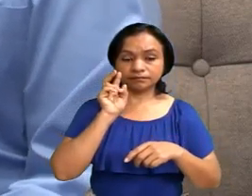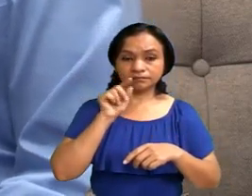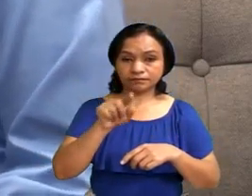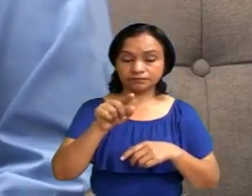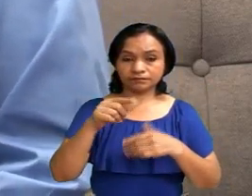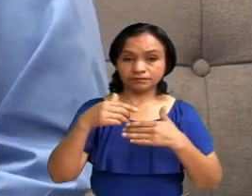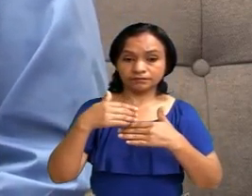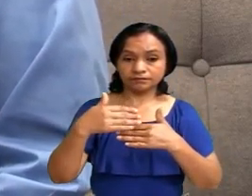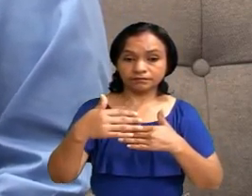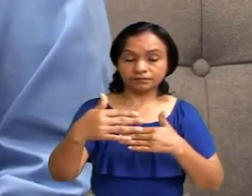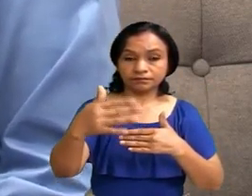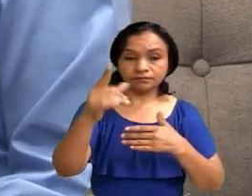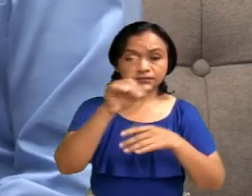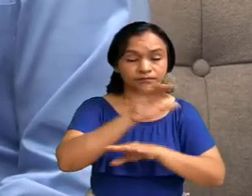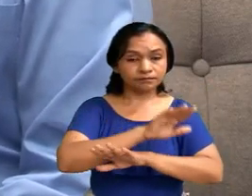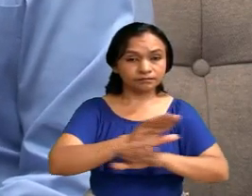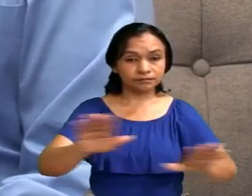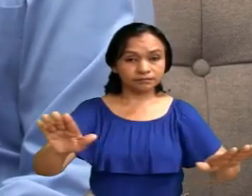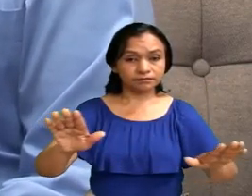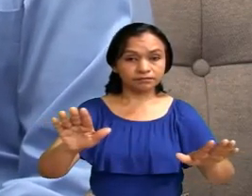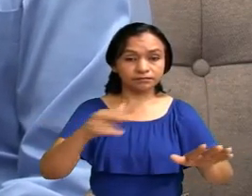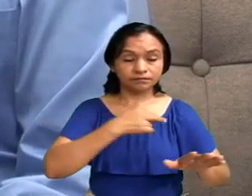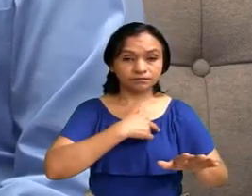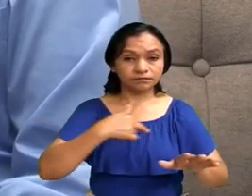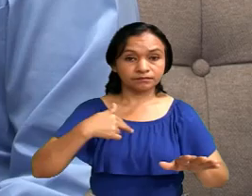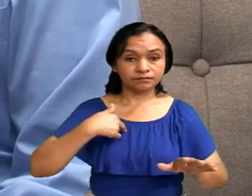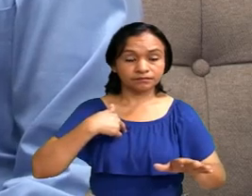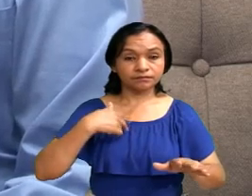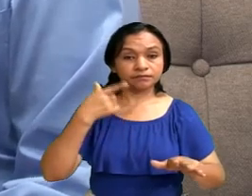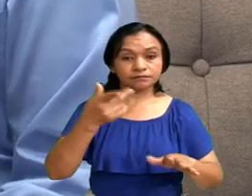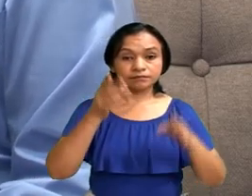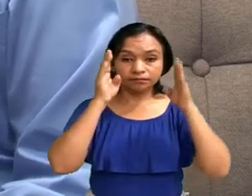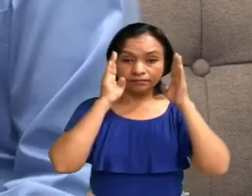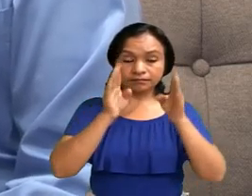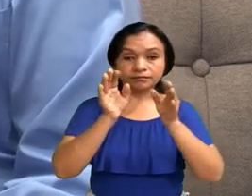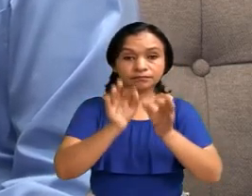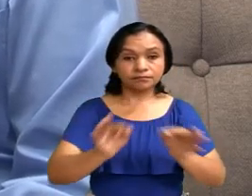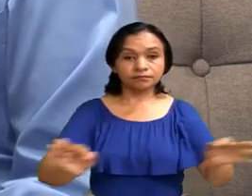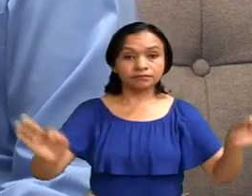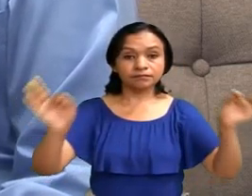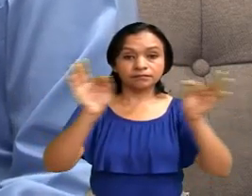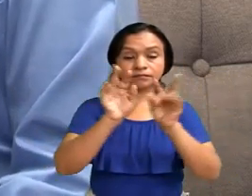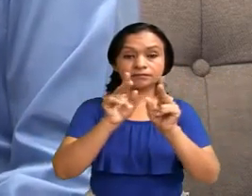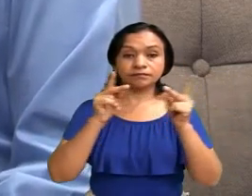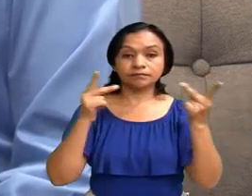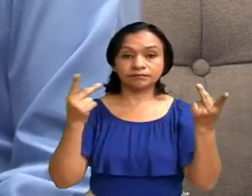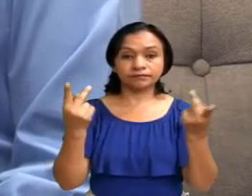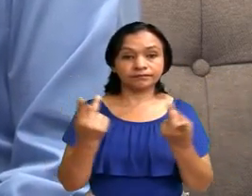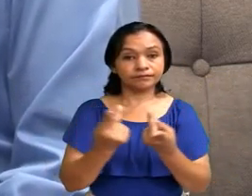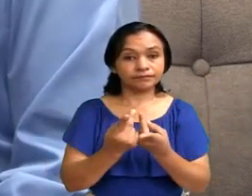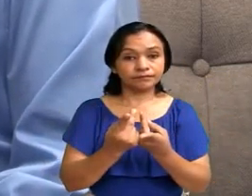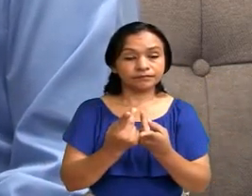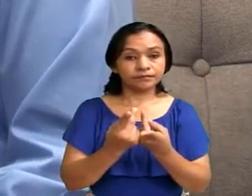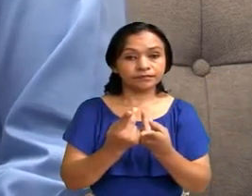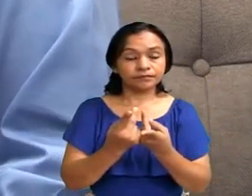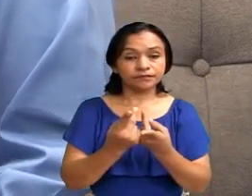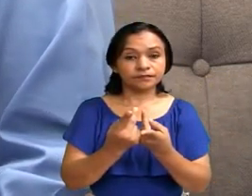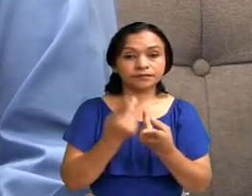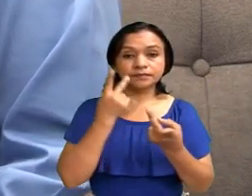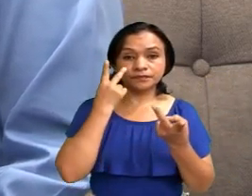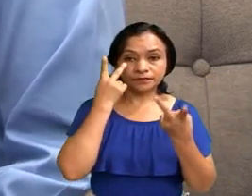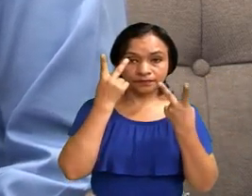hasta el último eslabón para llevarle ese servicio tan importante a la población y